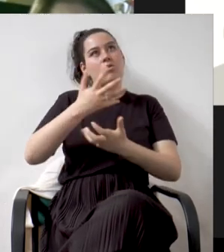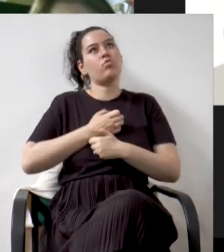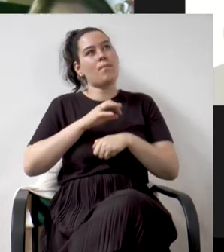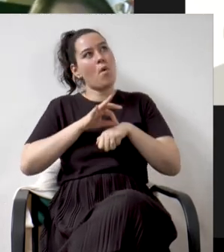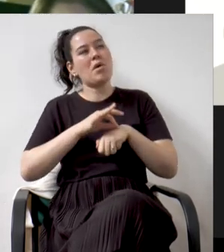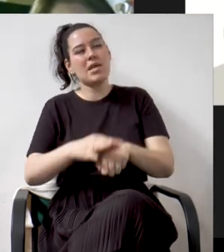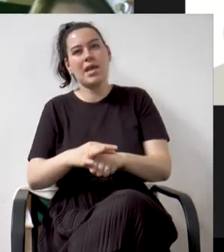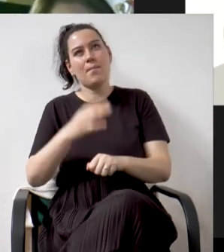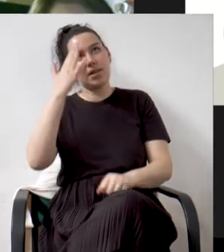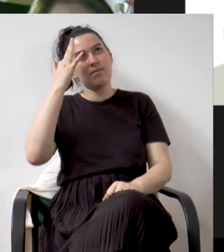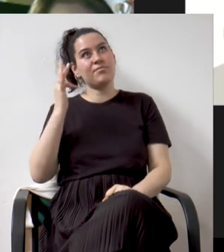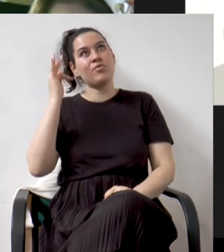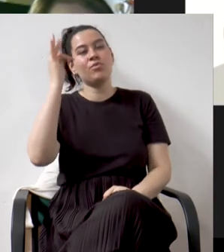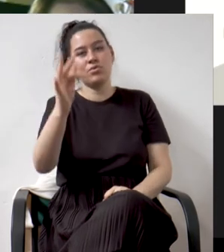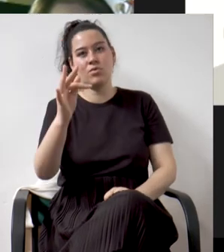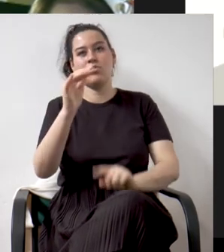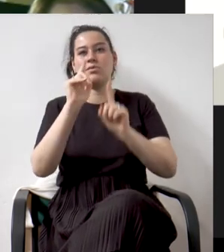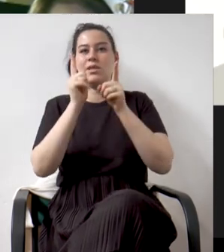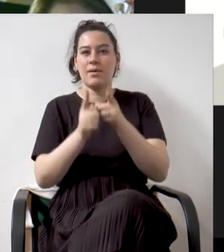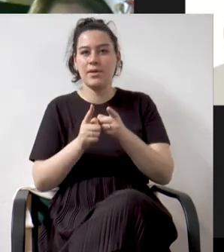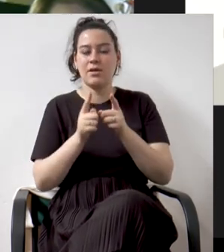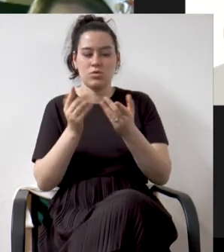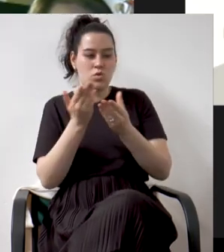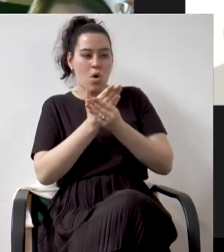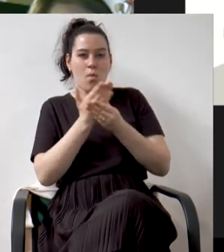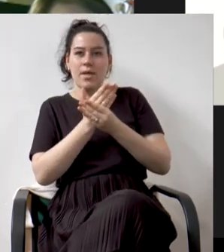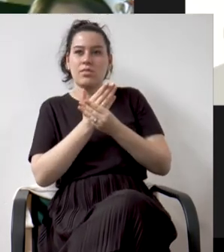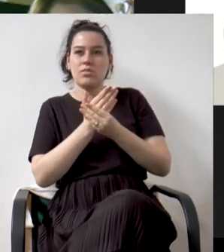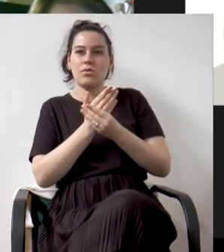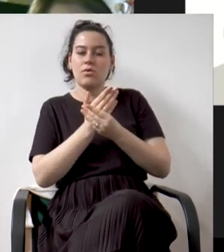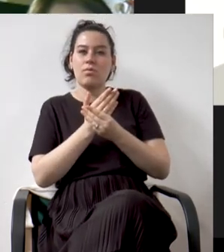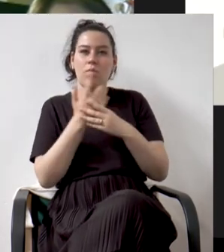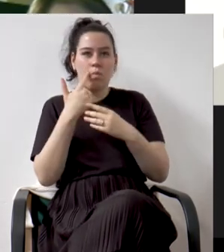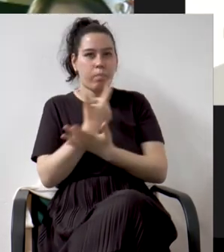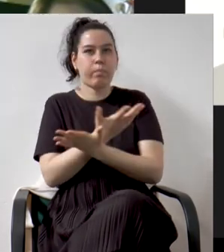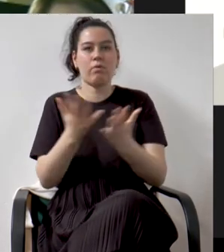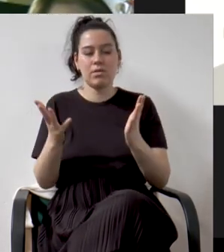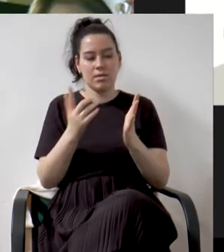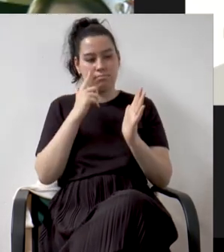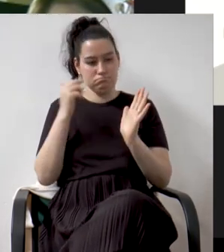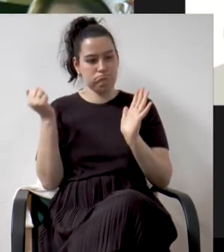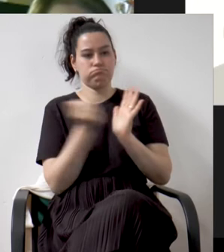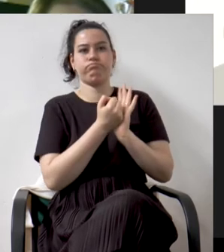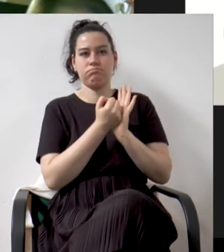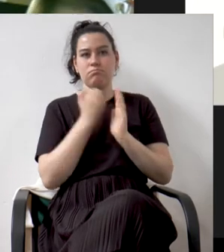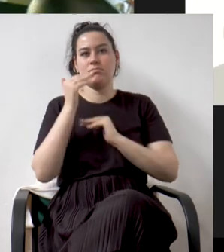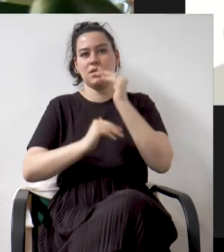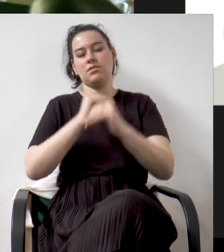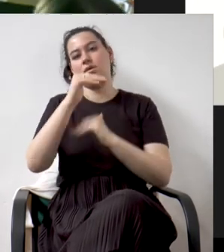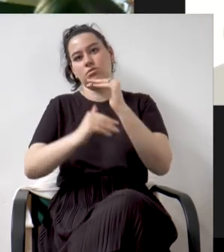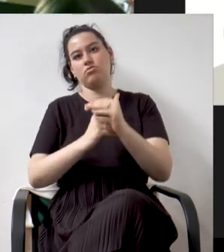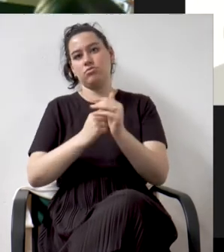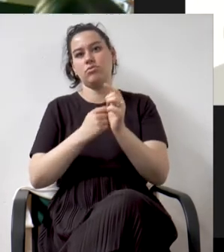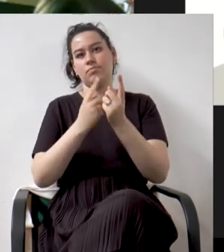de proyectarnos, pero que son documentos que dejan de alguna manera la marca regional de desarrollo